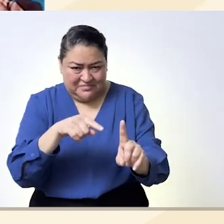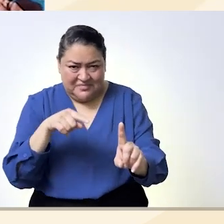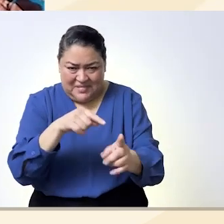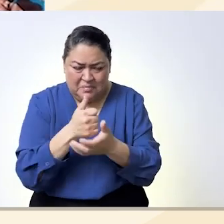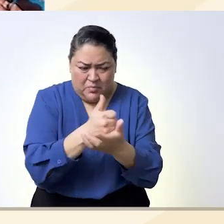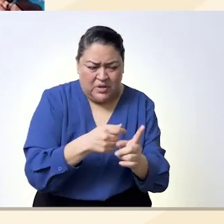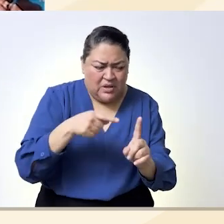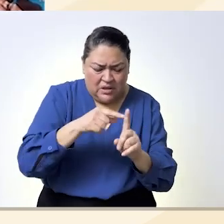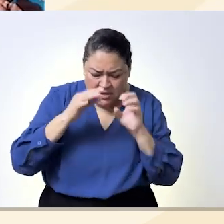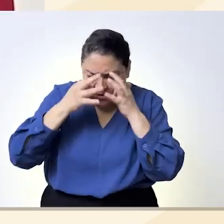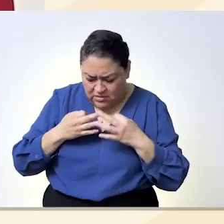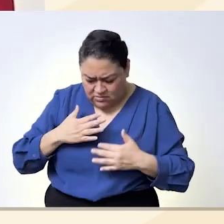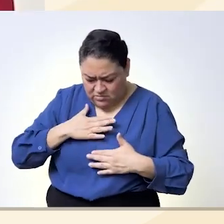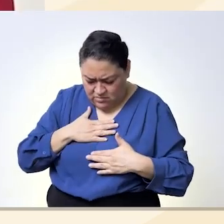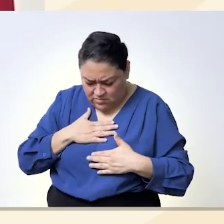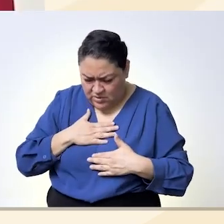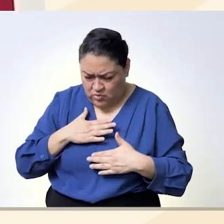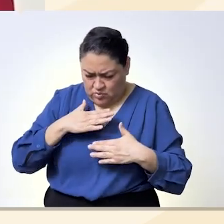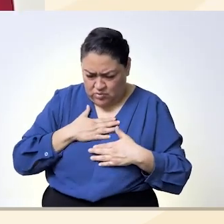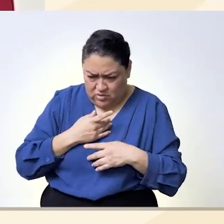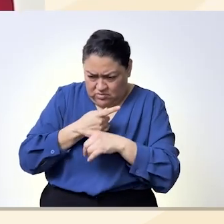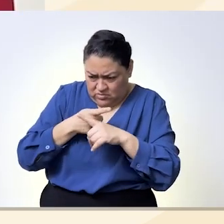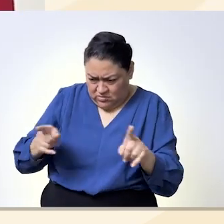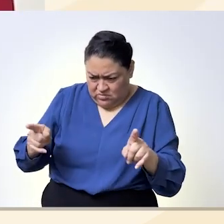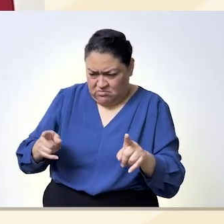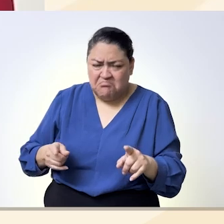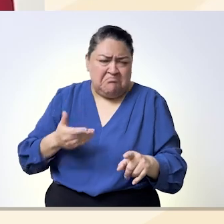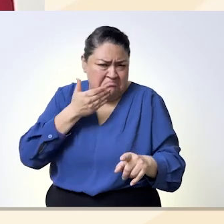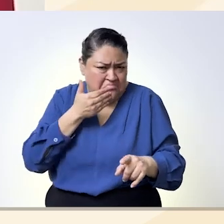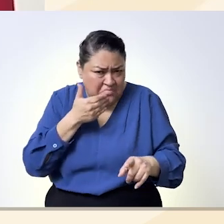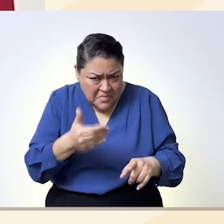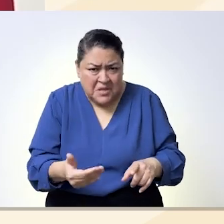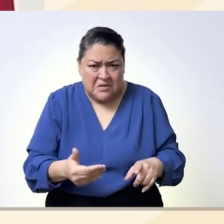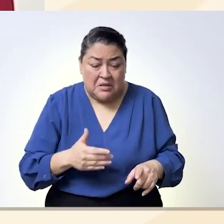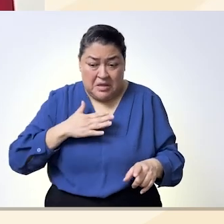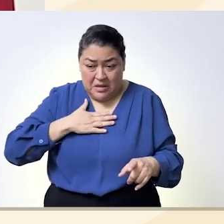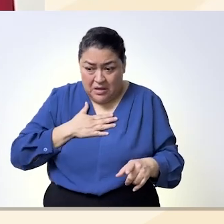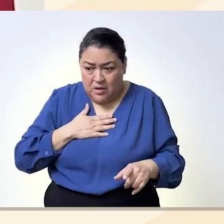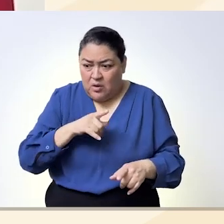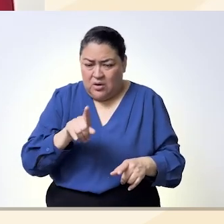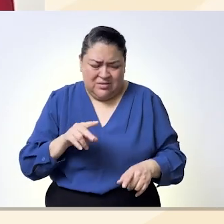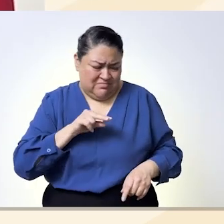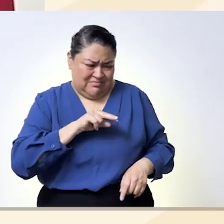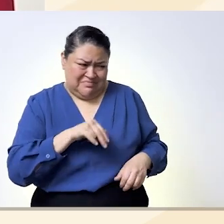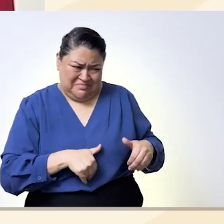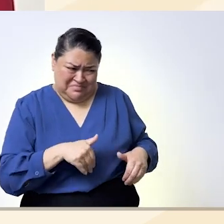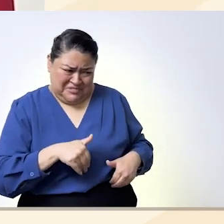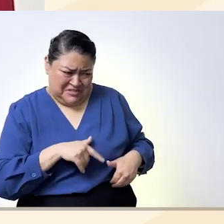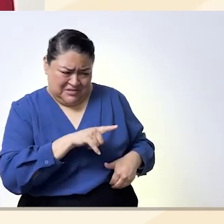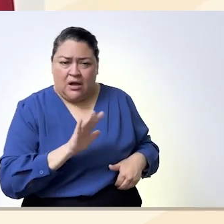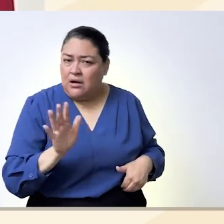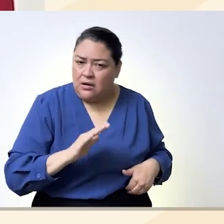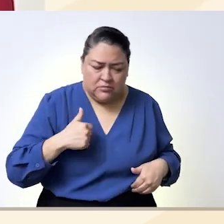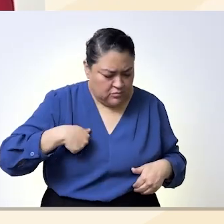la diferencia aparezca, para permitir que la incomodidad nos transforme, para permitir que